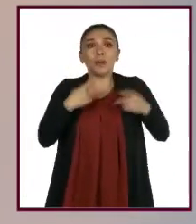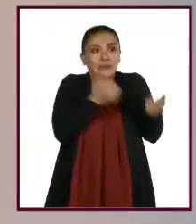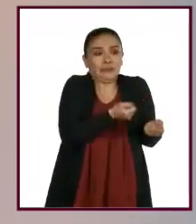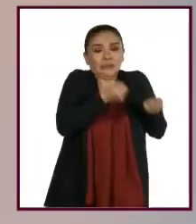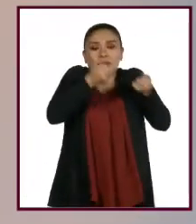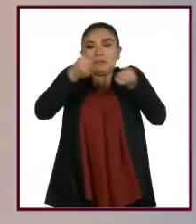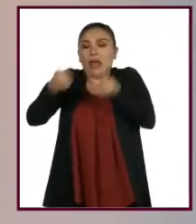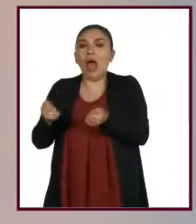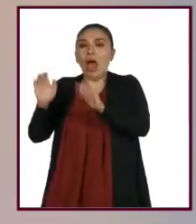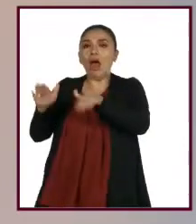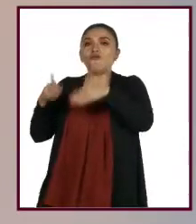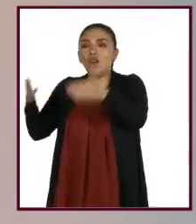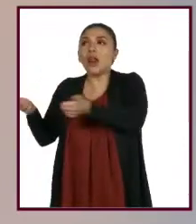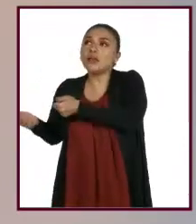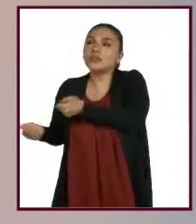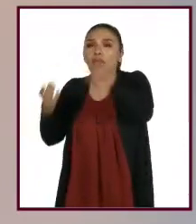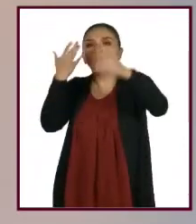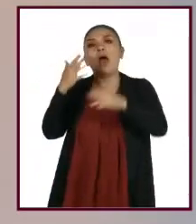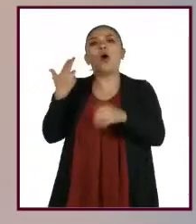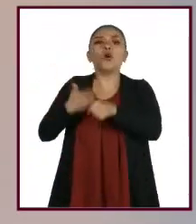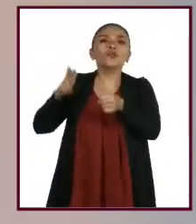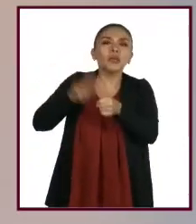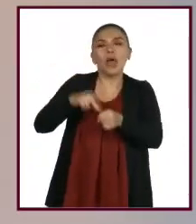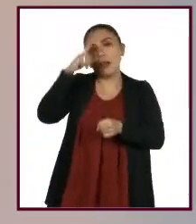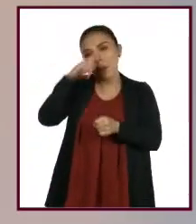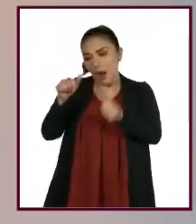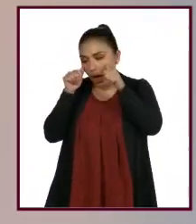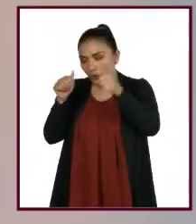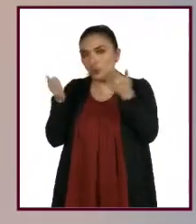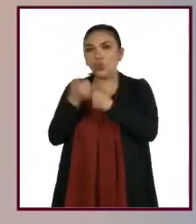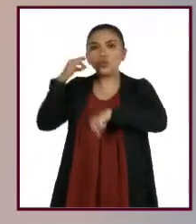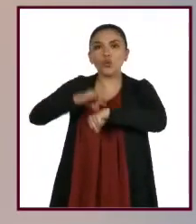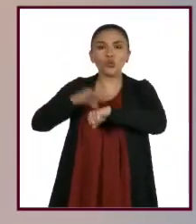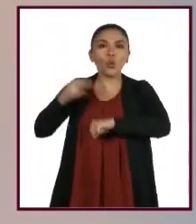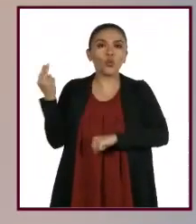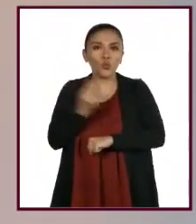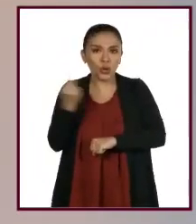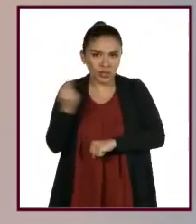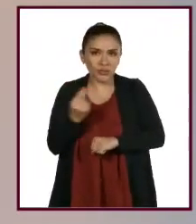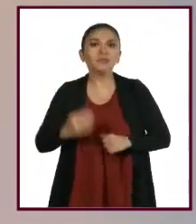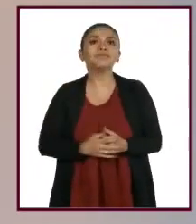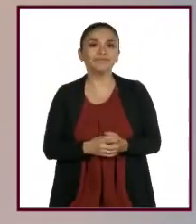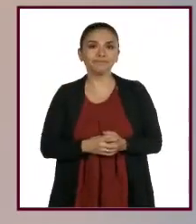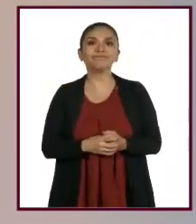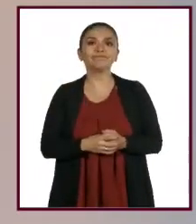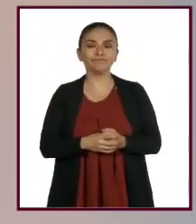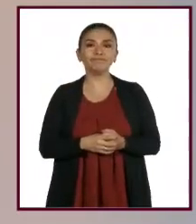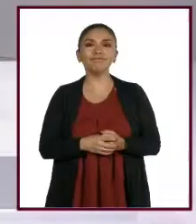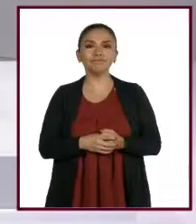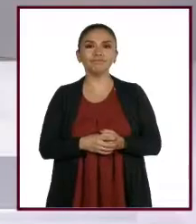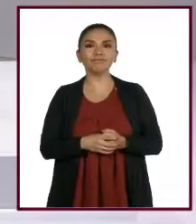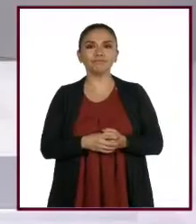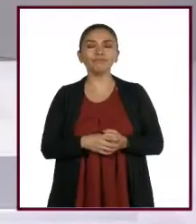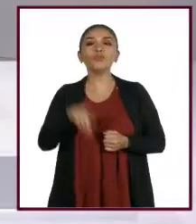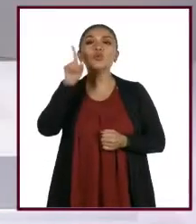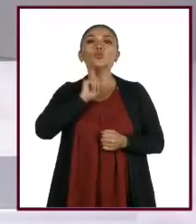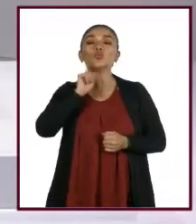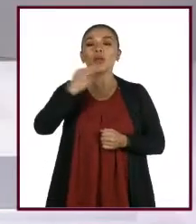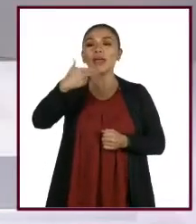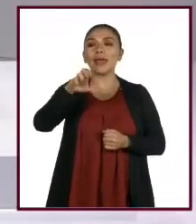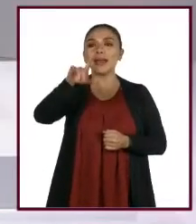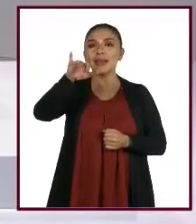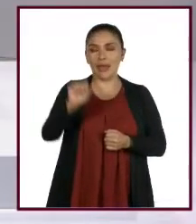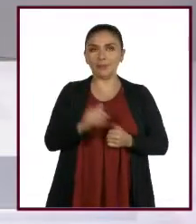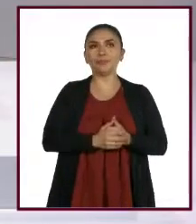acudir lo más pronto a los servicios de urgencias de un hospital general o de atención médica. Elia